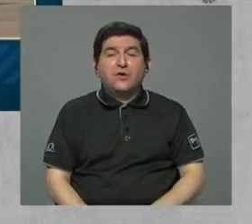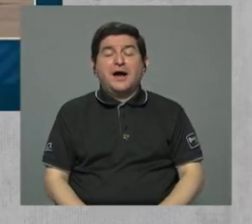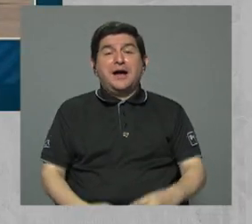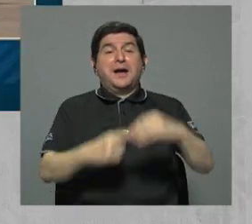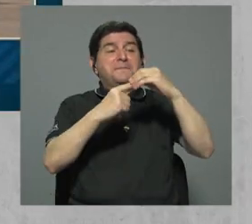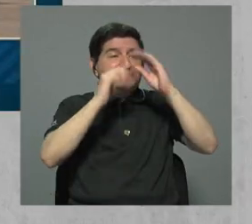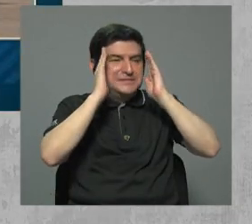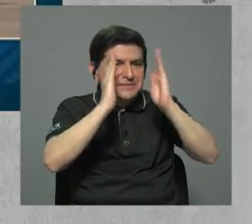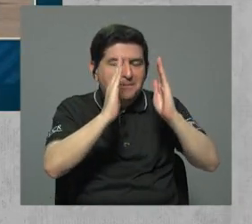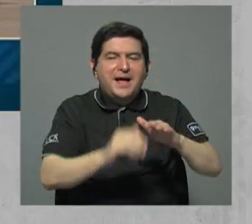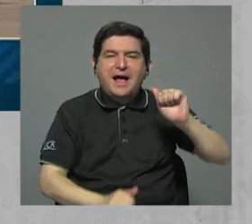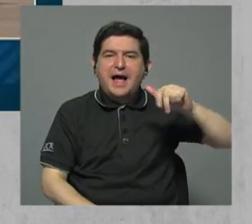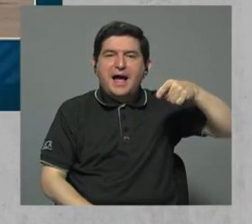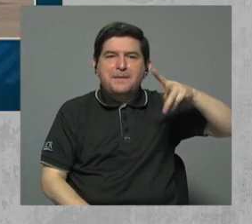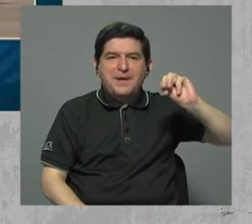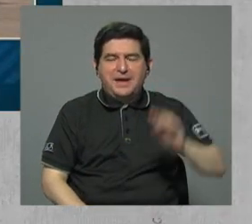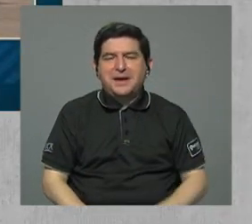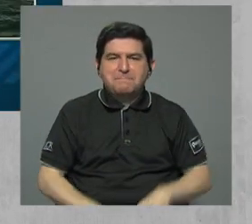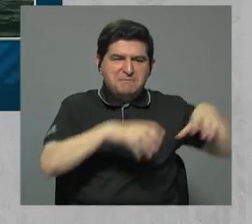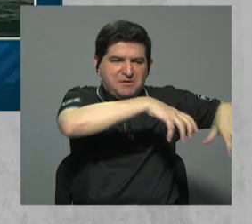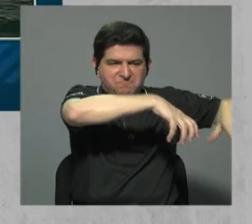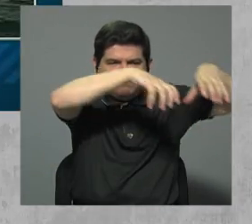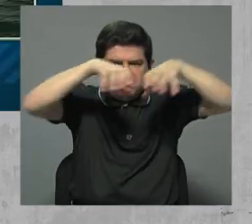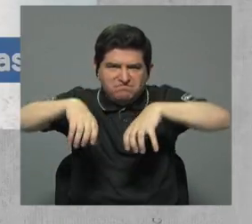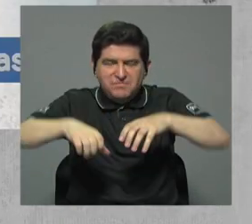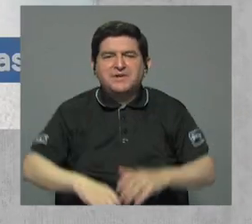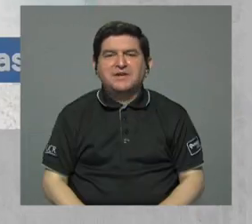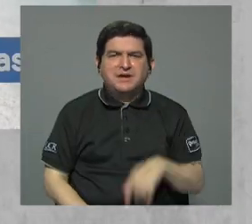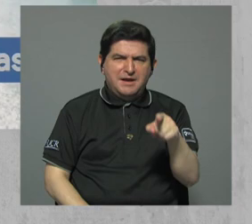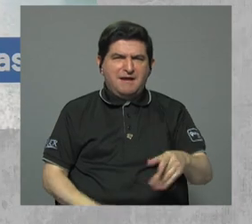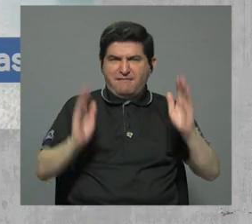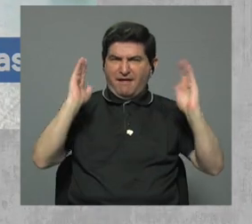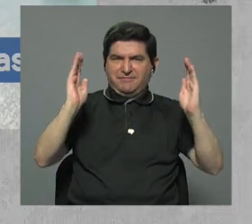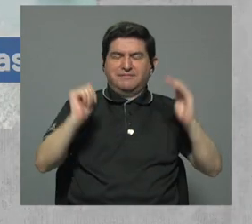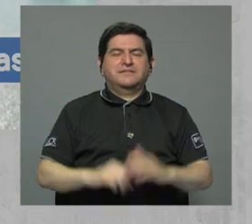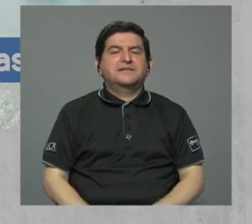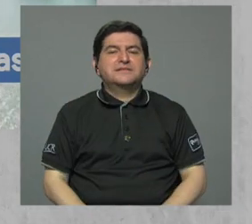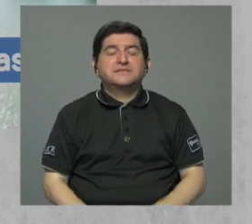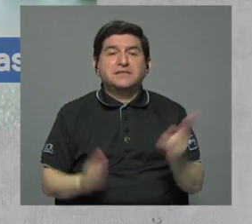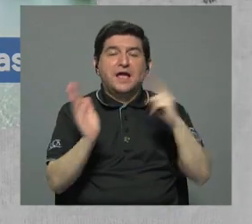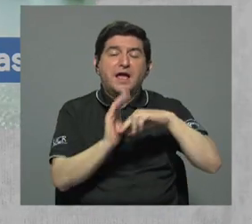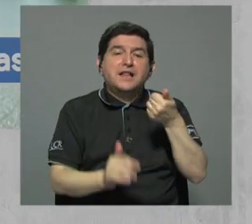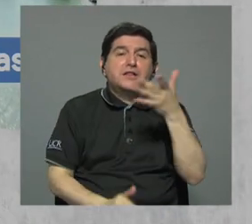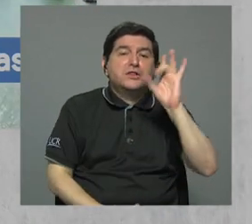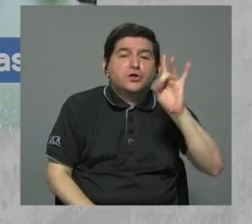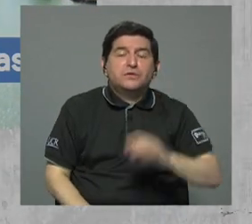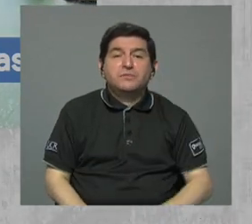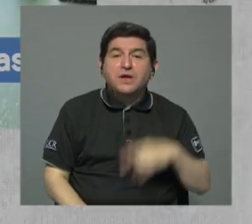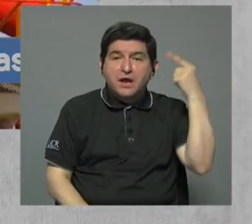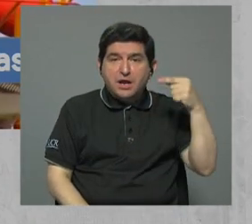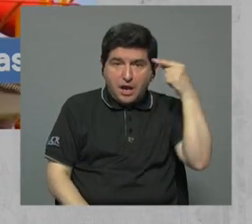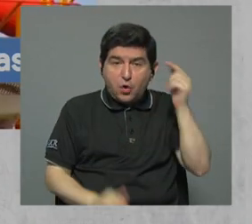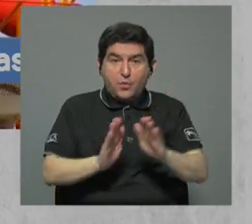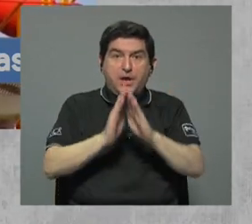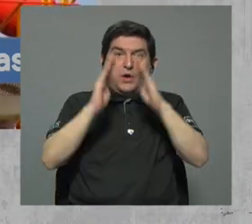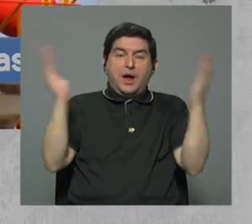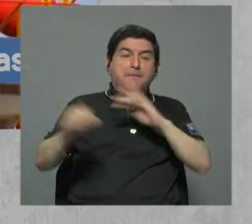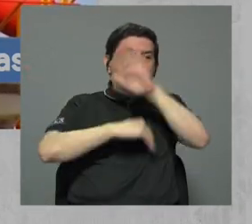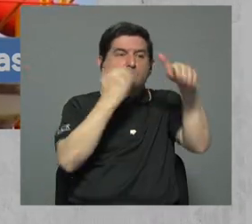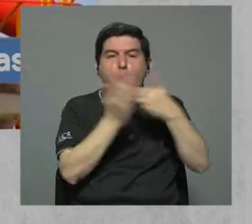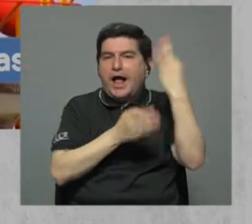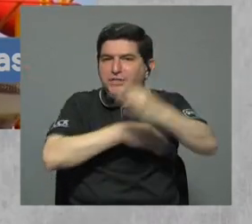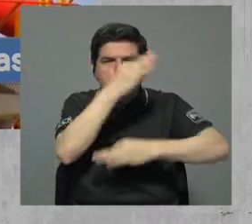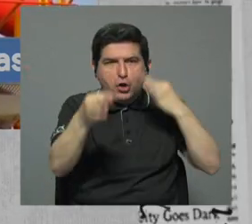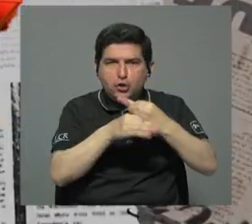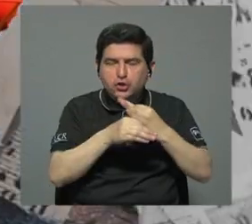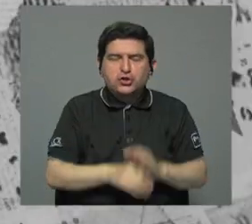a APM para mover portacontenedores full y celular. Desde el 2018, el gobierno la amplió a todos los